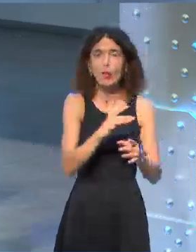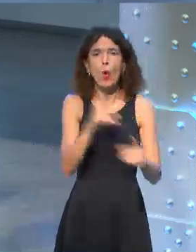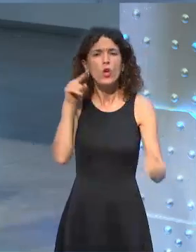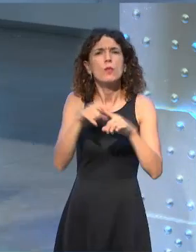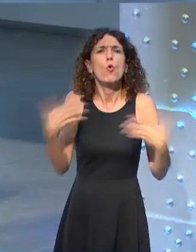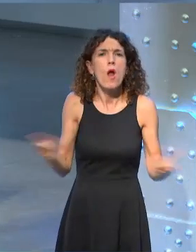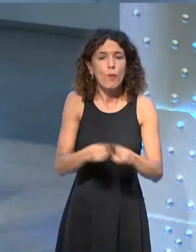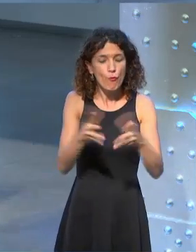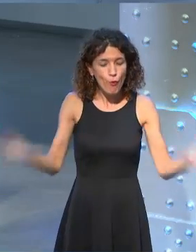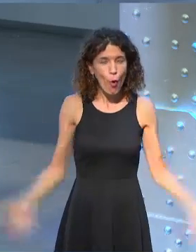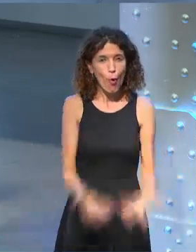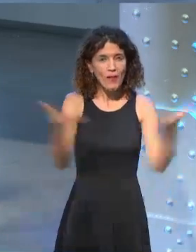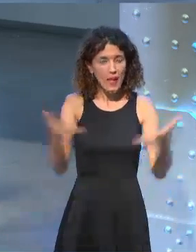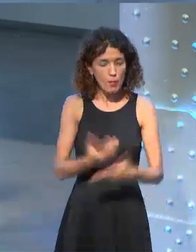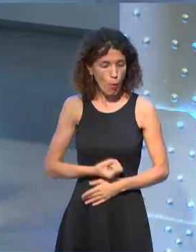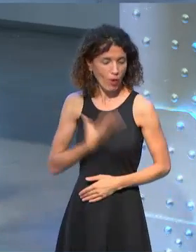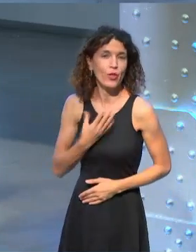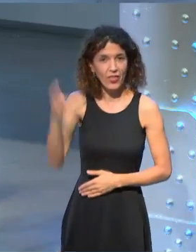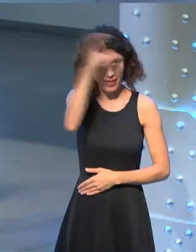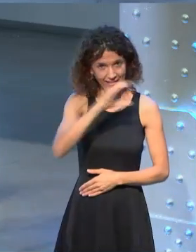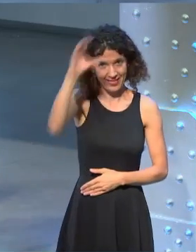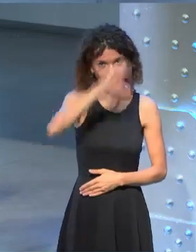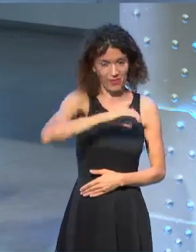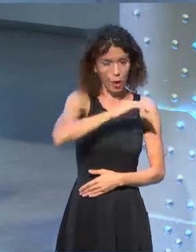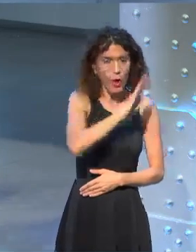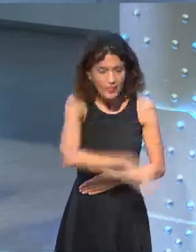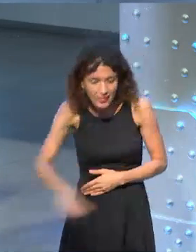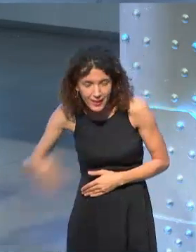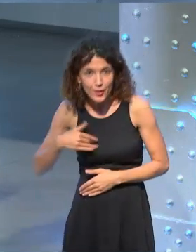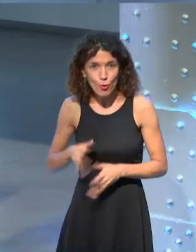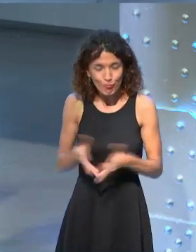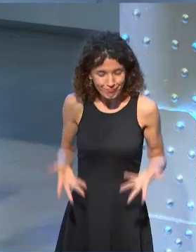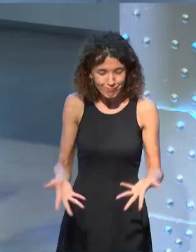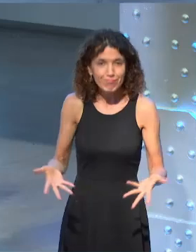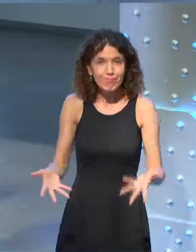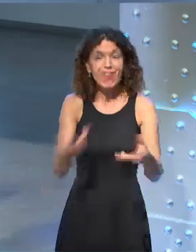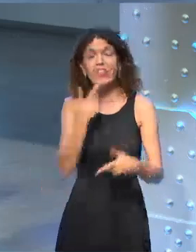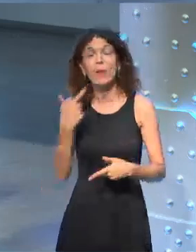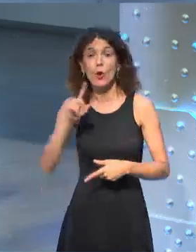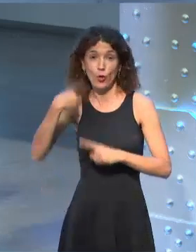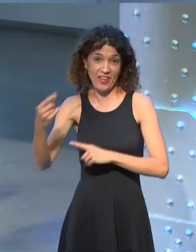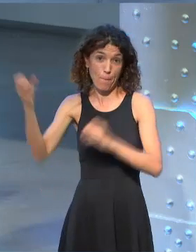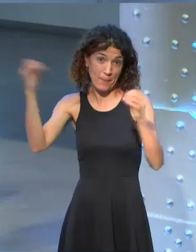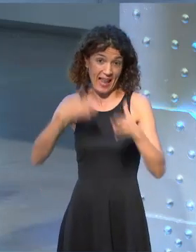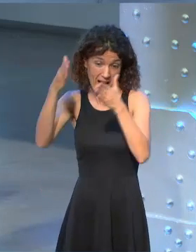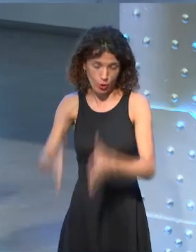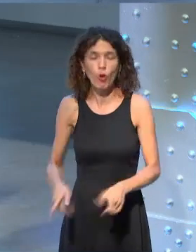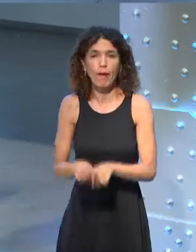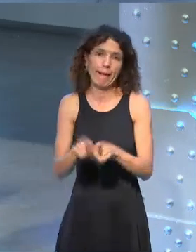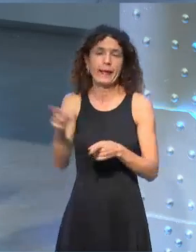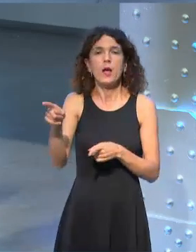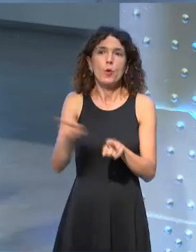todo fomentar las vocaciones científicas entre los más pequeños, que seguramente, como nos dirá luego Milagros, es la madre del